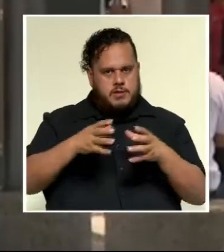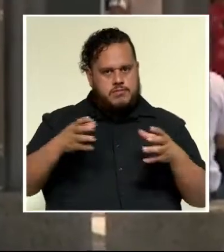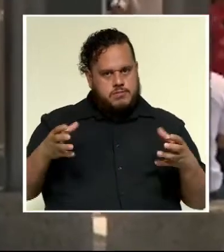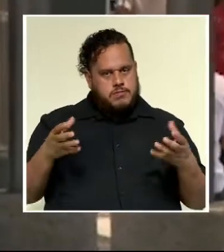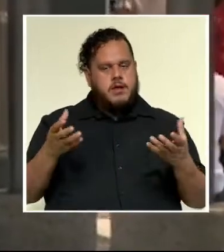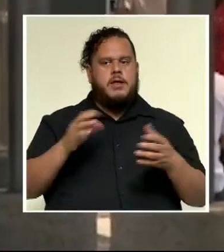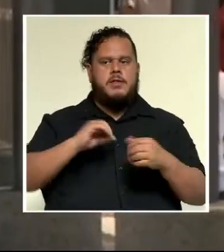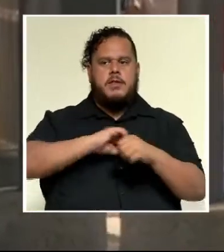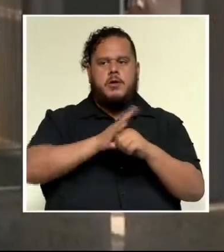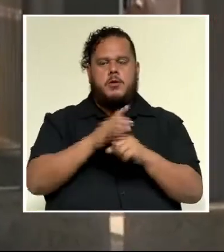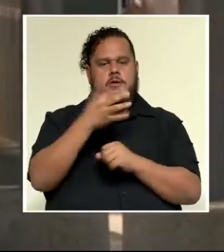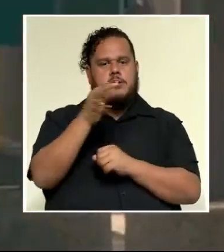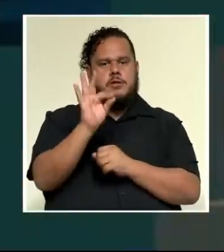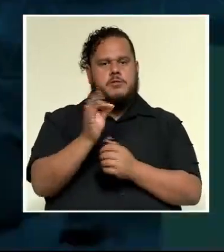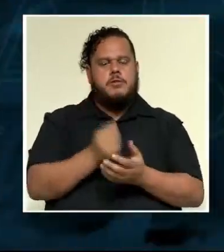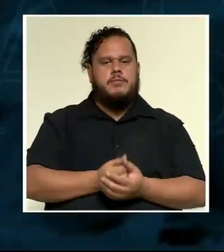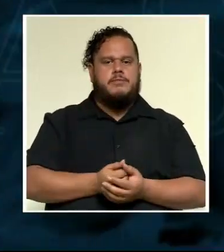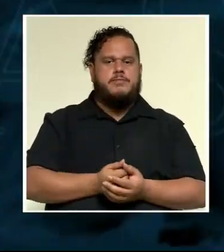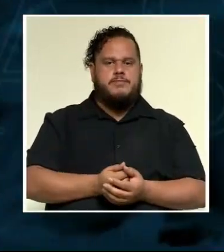COVID-19.